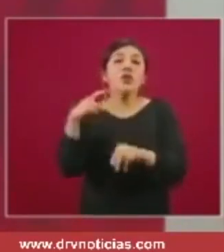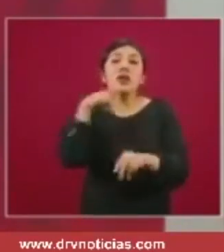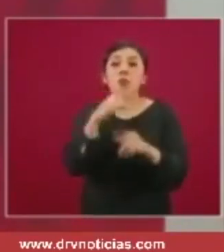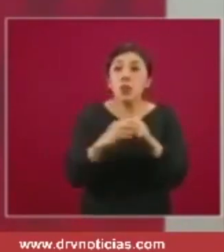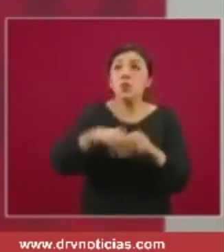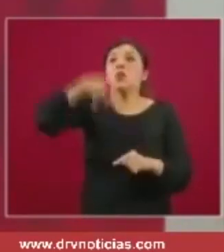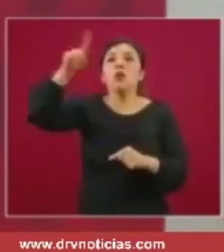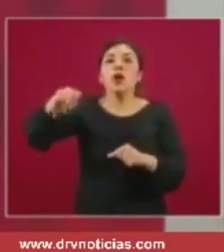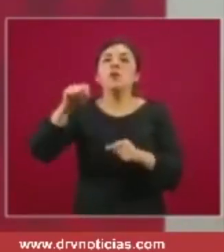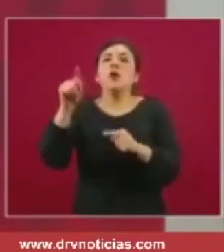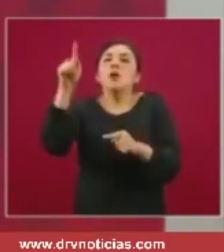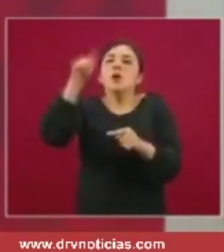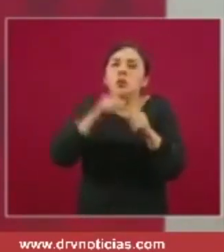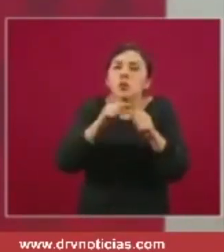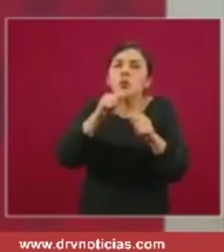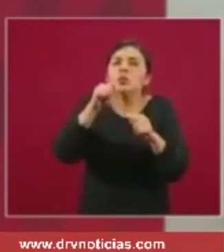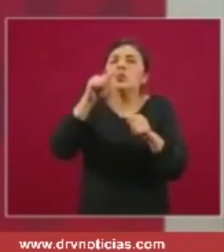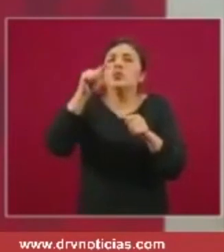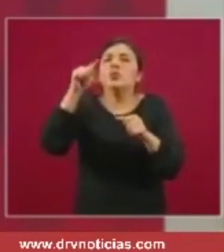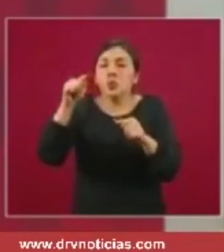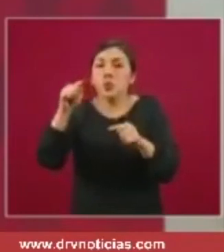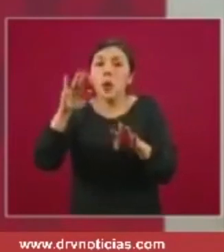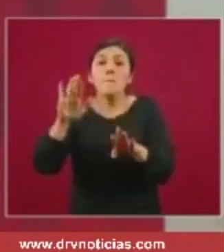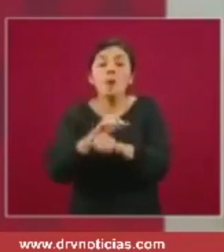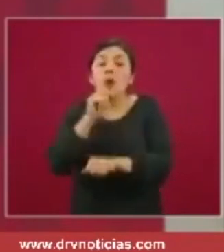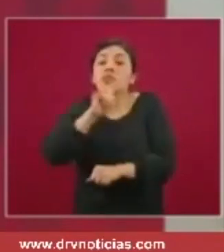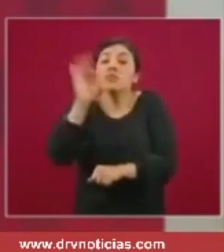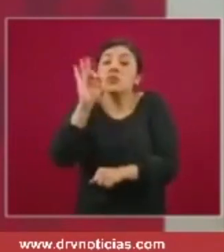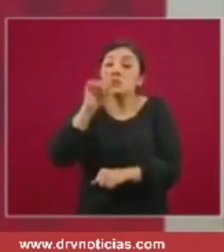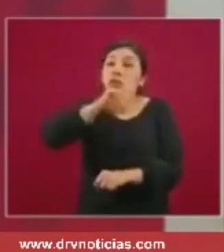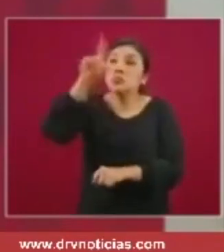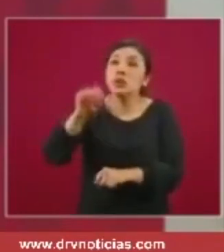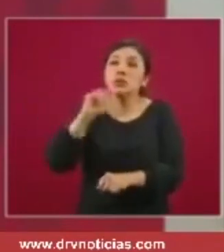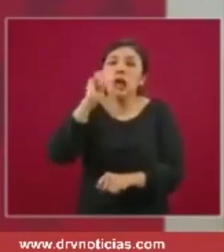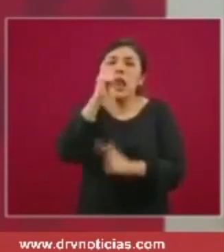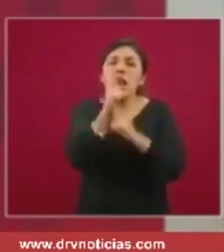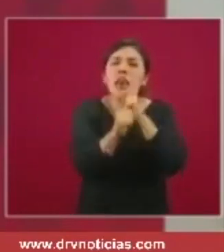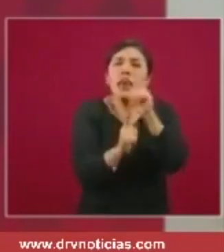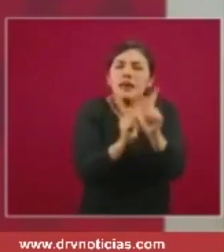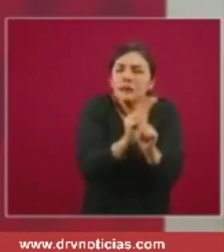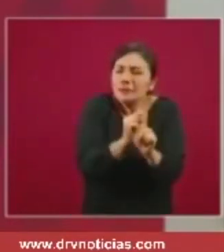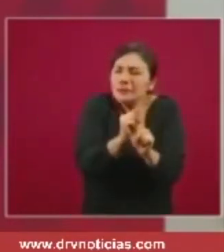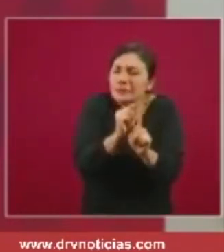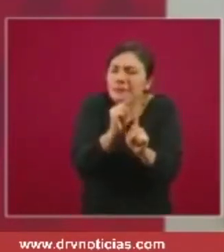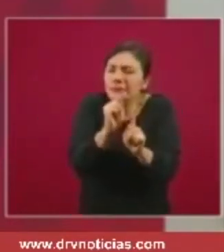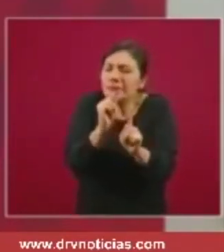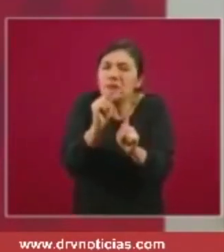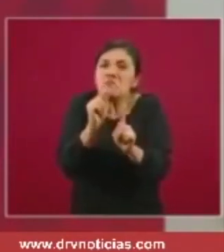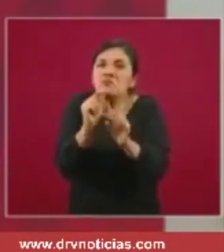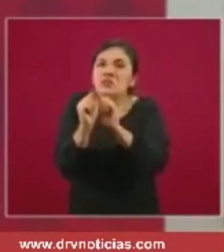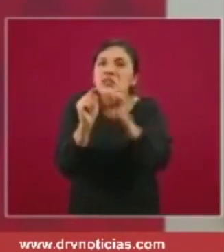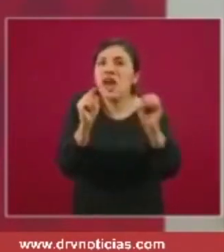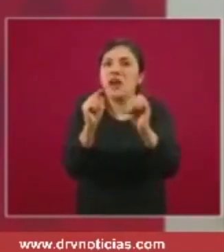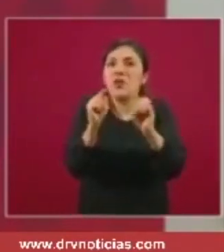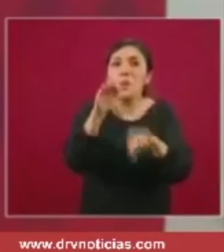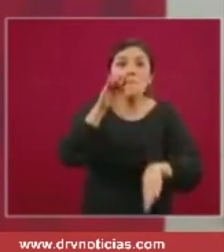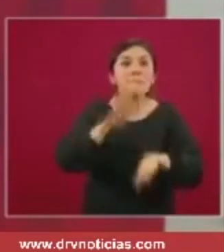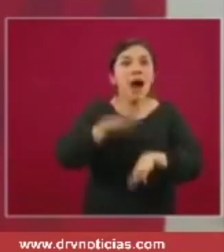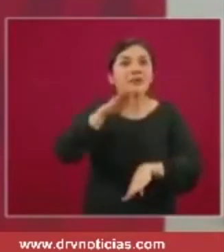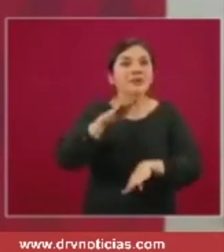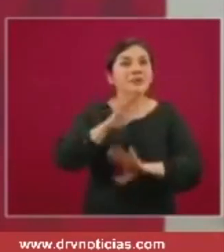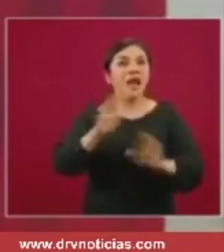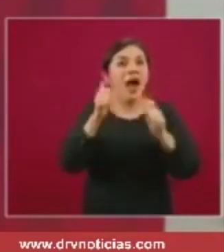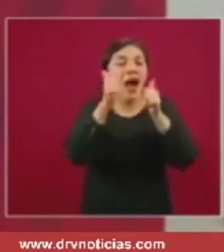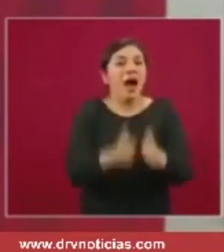a terminar el 19 de abril, luego ya no el 19, iba a ser el 8 de mayo, luego ya no el 8, como para el 10-15, y así ha